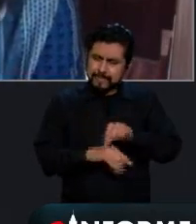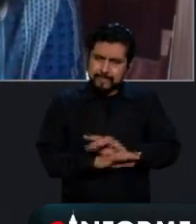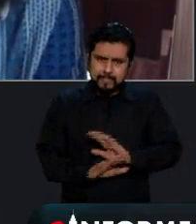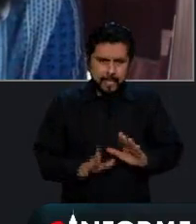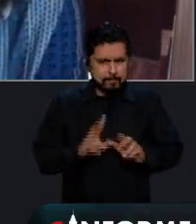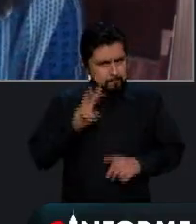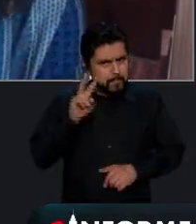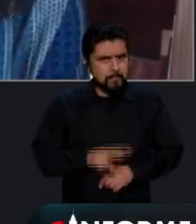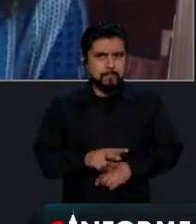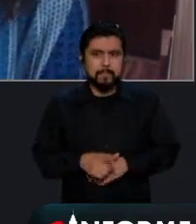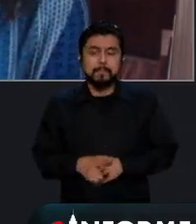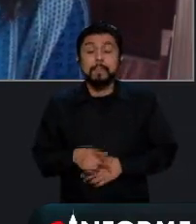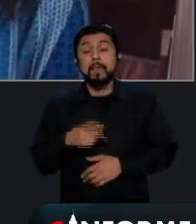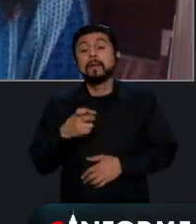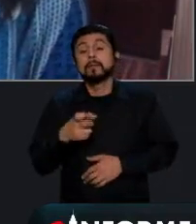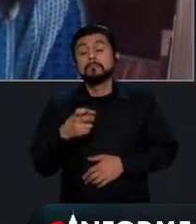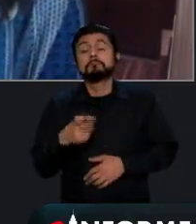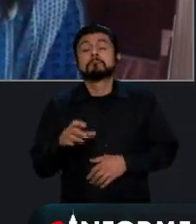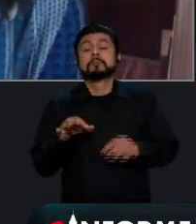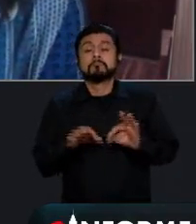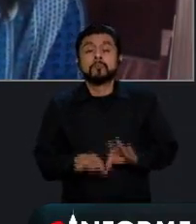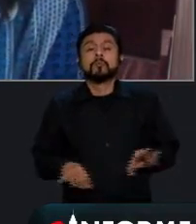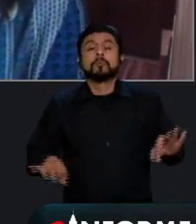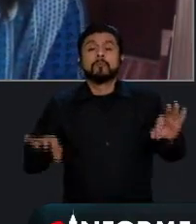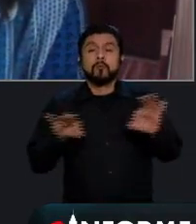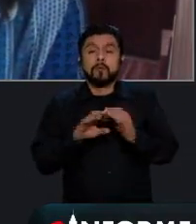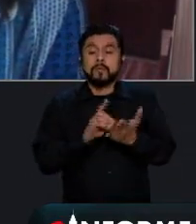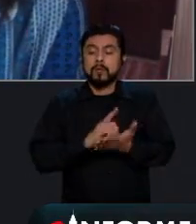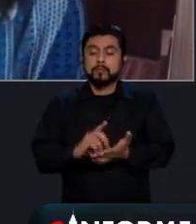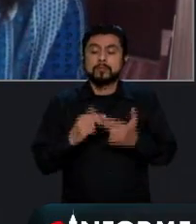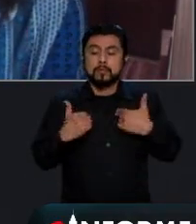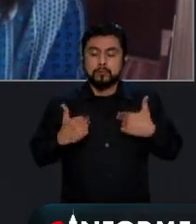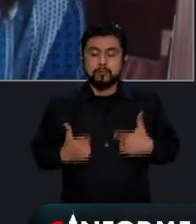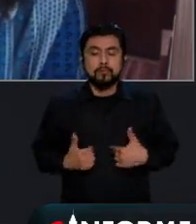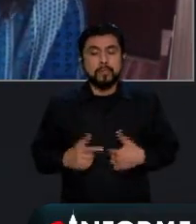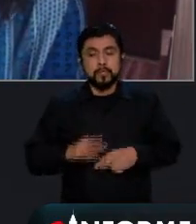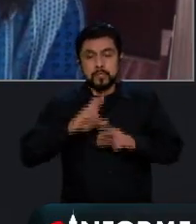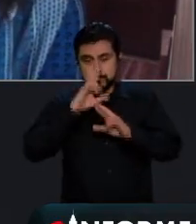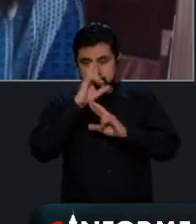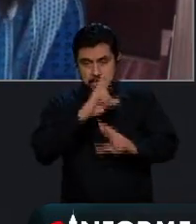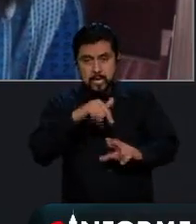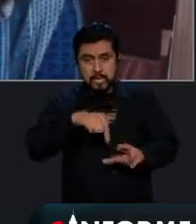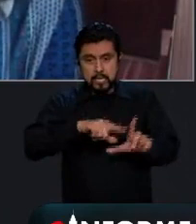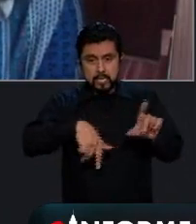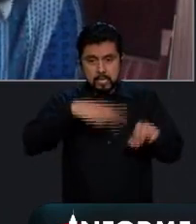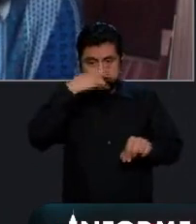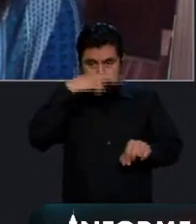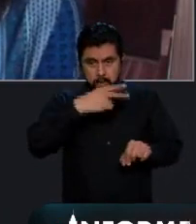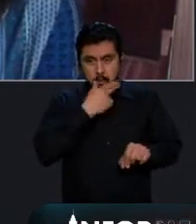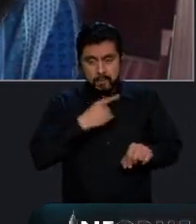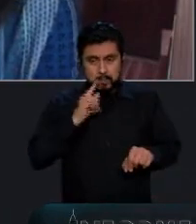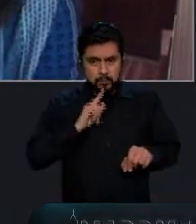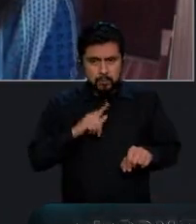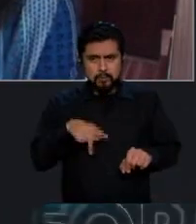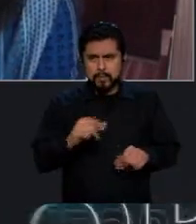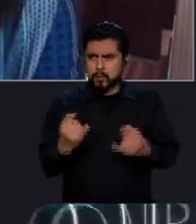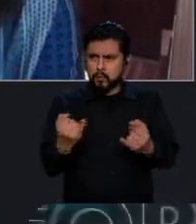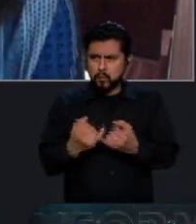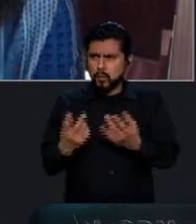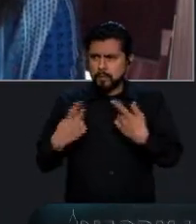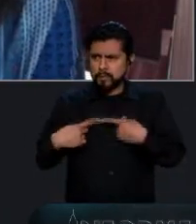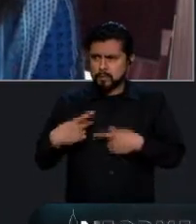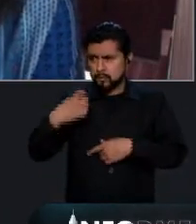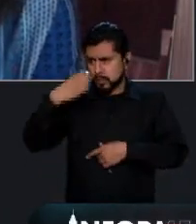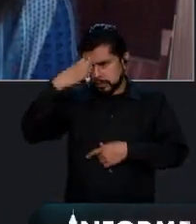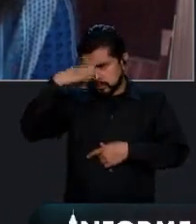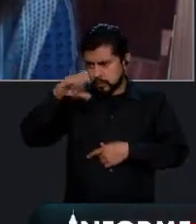sobre todo, lo más importante es respetar los derechos humanos, no solamente de los mexicanos, sino de todo aquel nacional